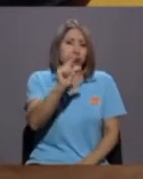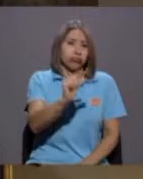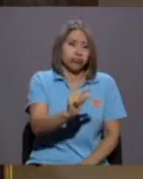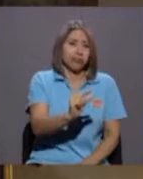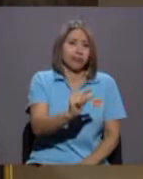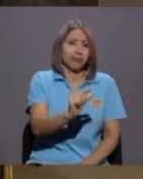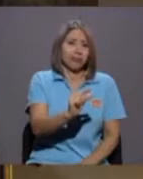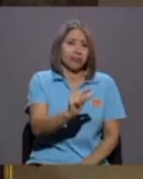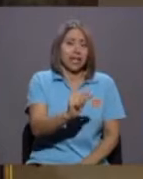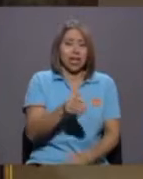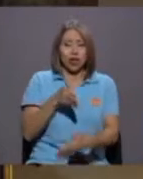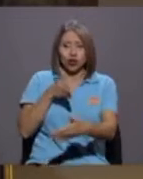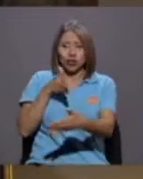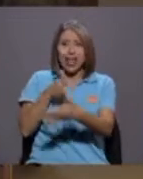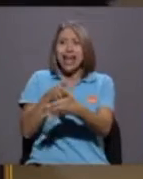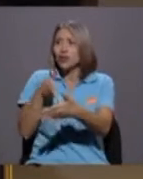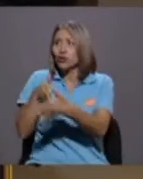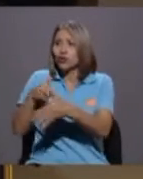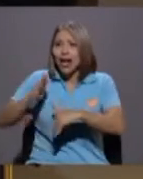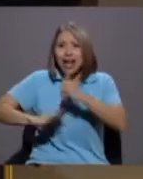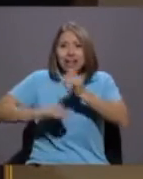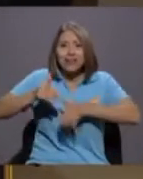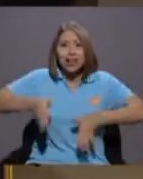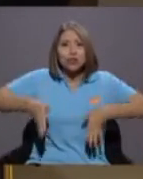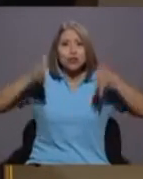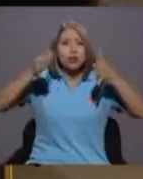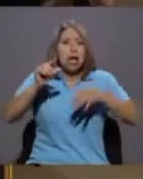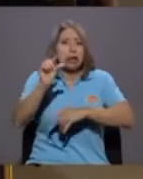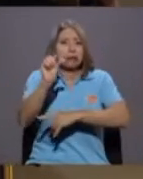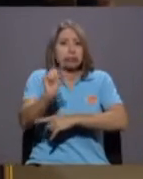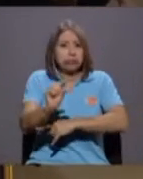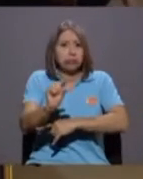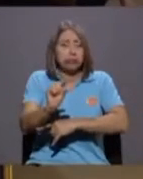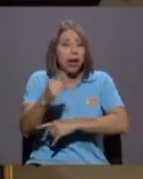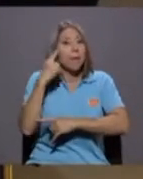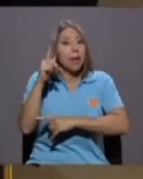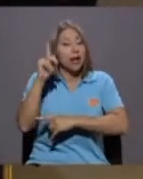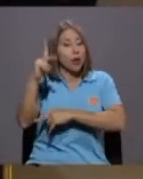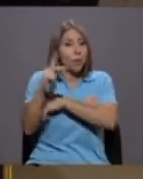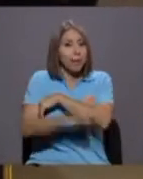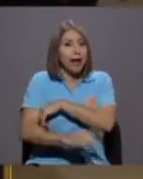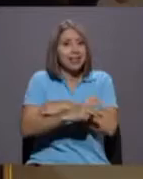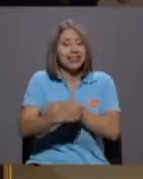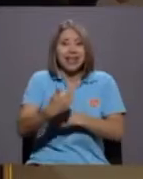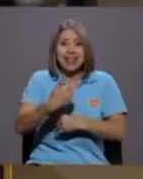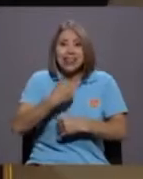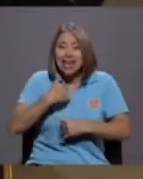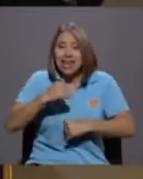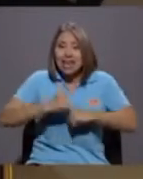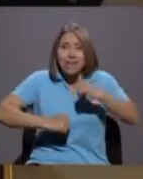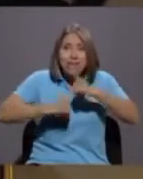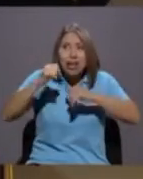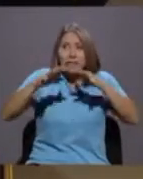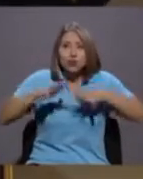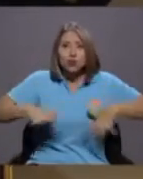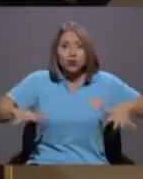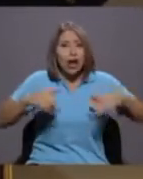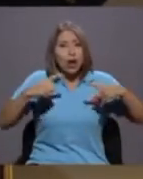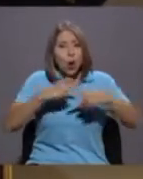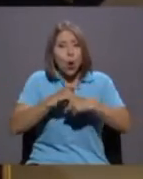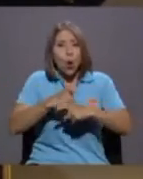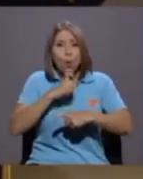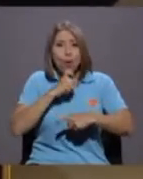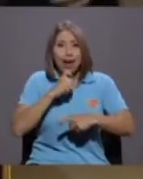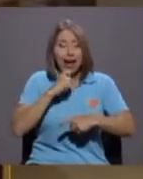infraestructura son limitados para un país que tiene una infraestructura muy compleja, entre otras porque no es